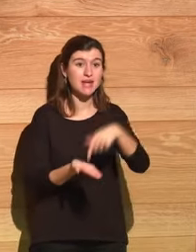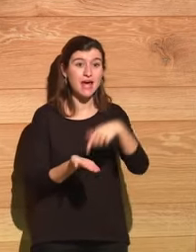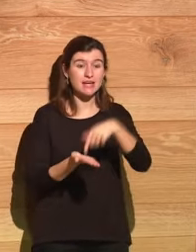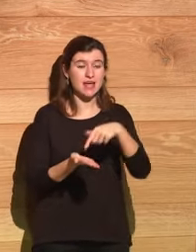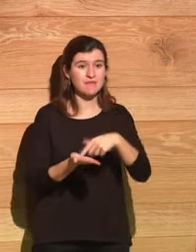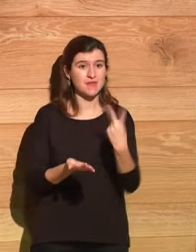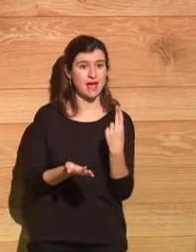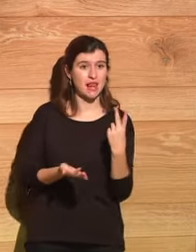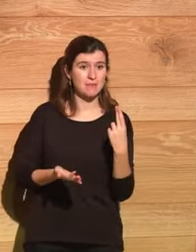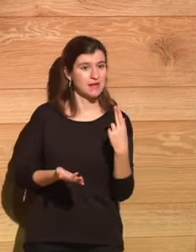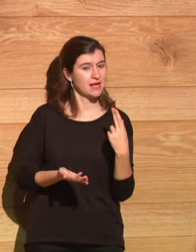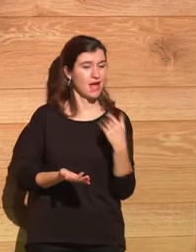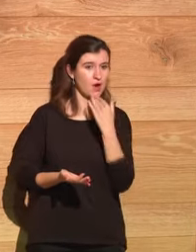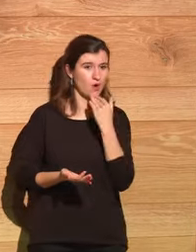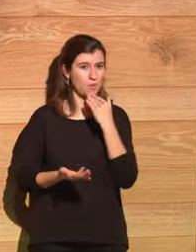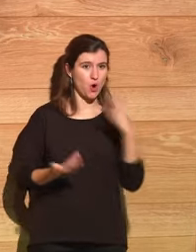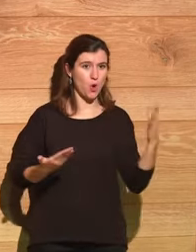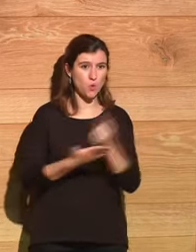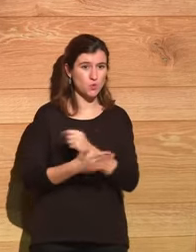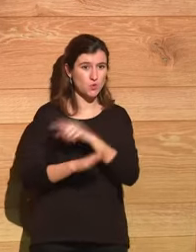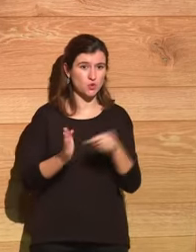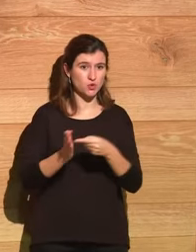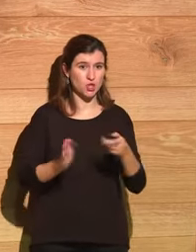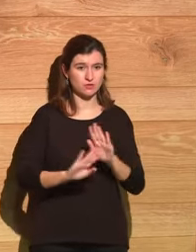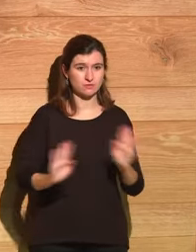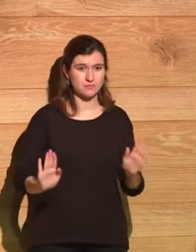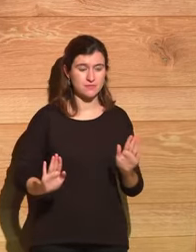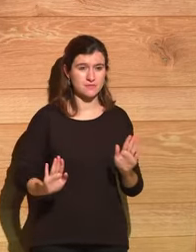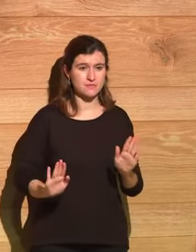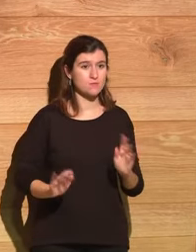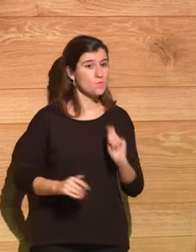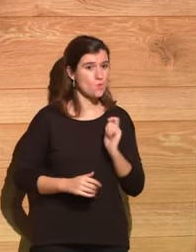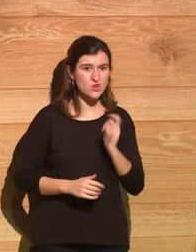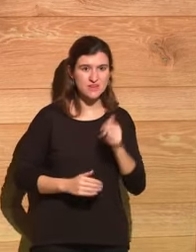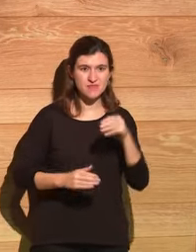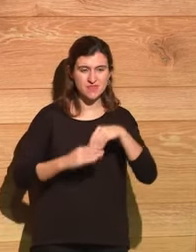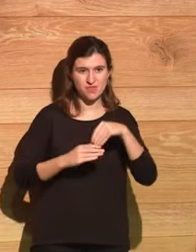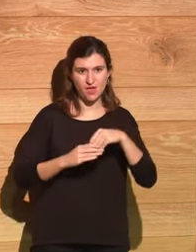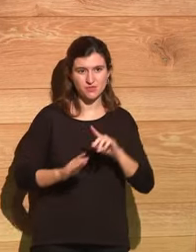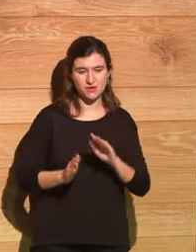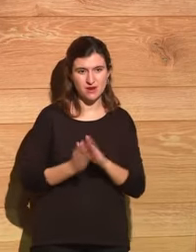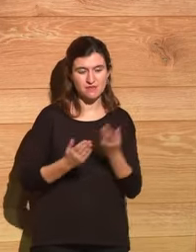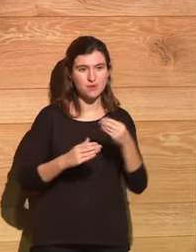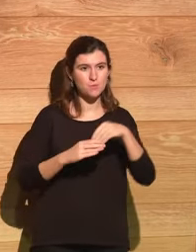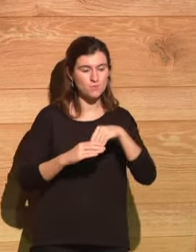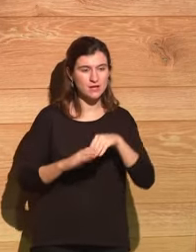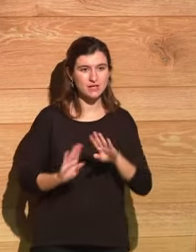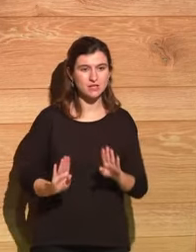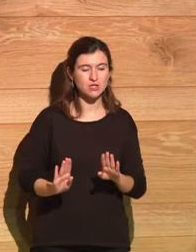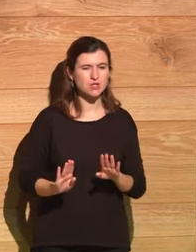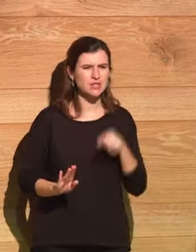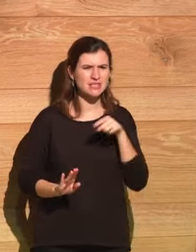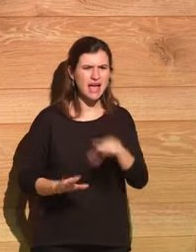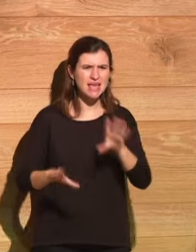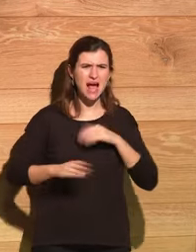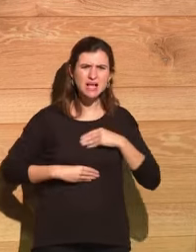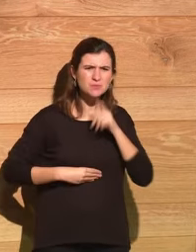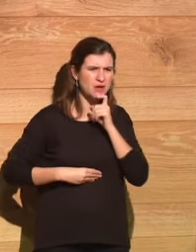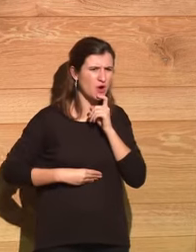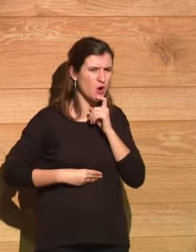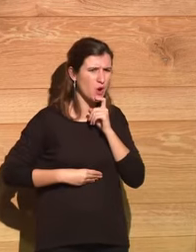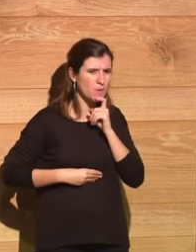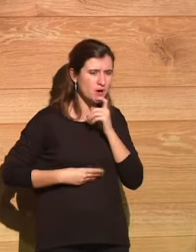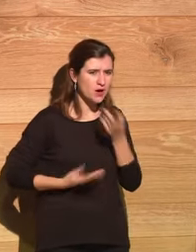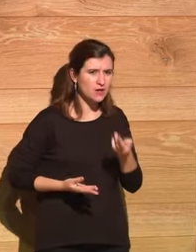de pareja como un todo en numerosas ocasiones. Y ¿cómo lo asumiría ella o cómo lo asumimos